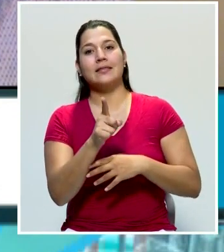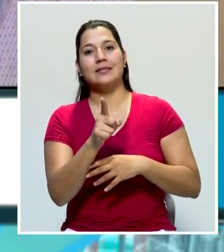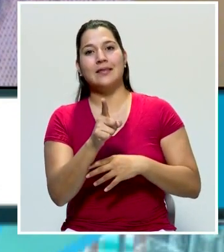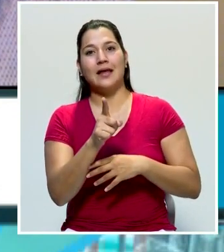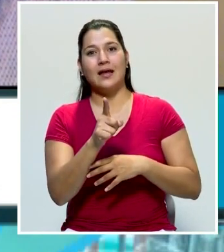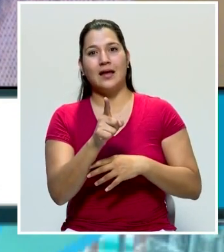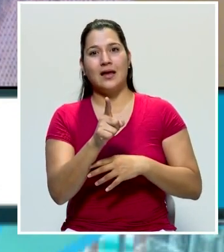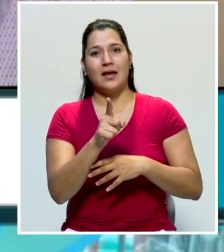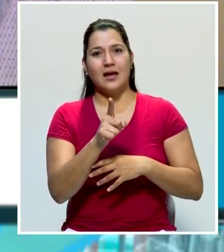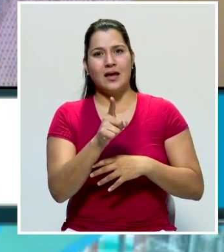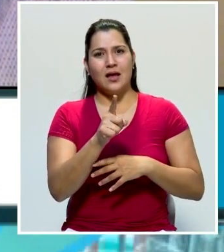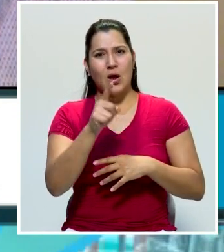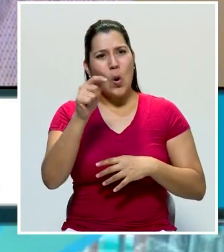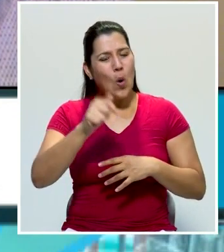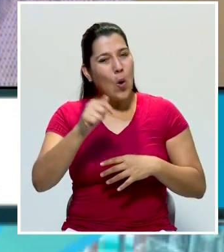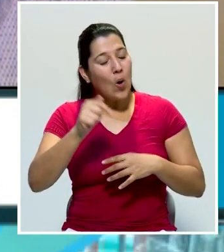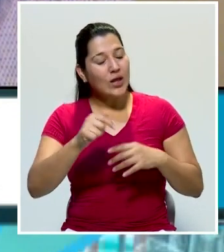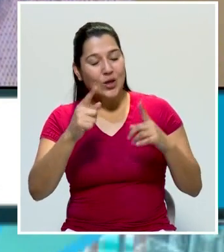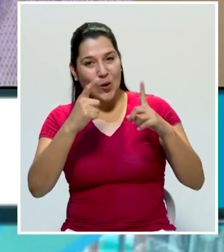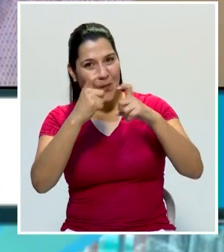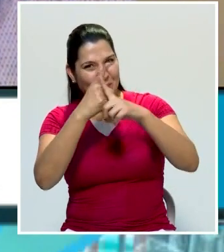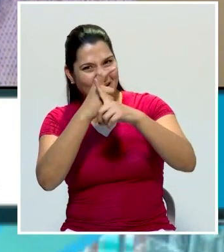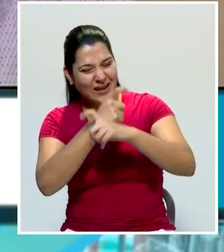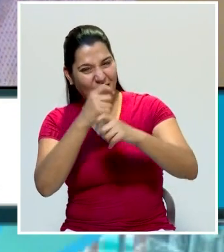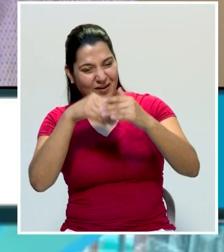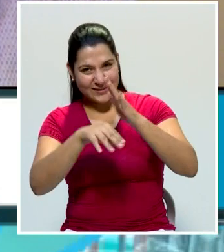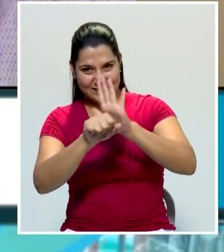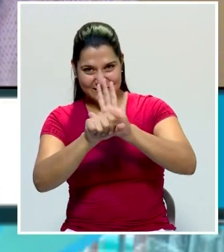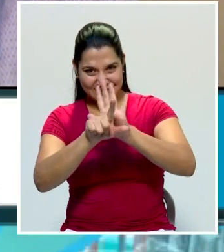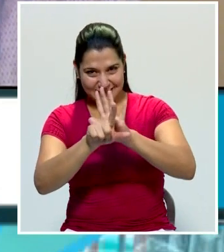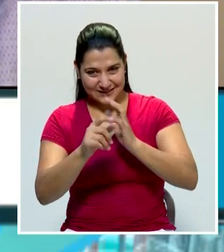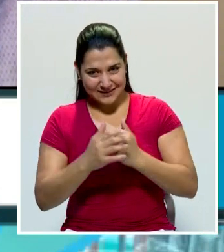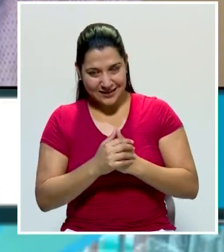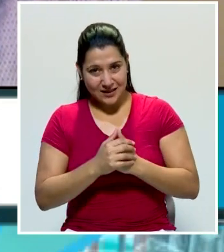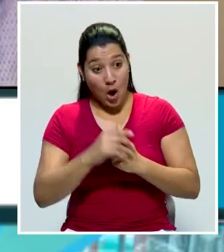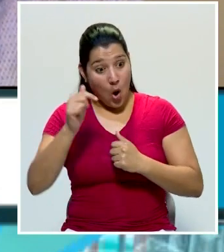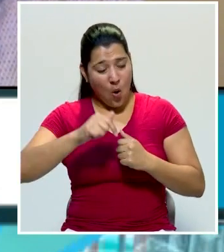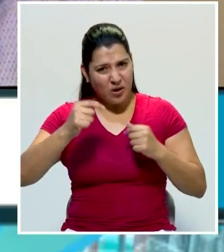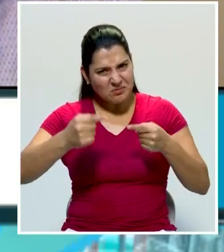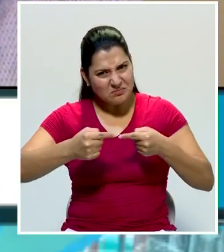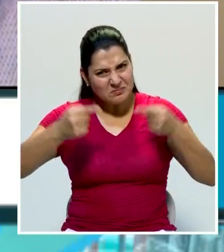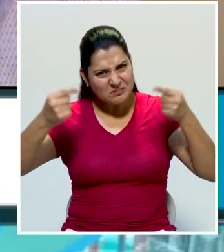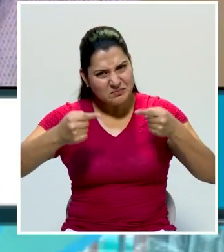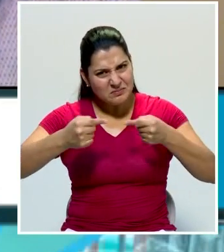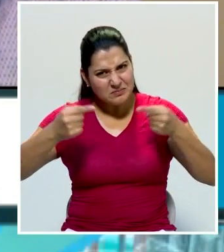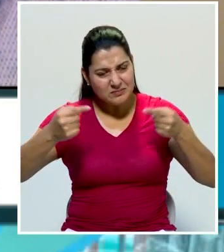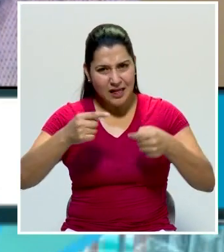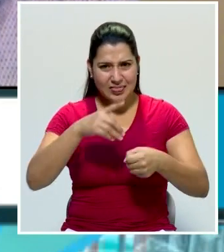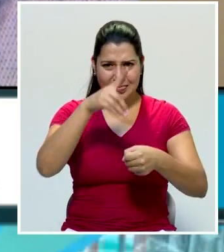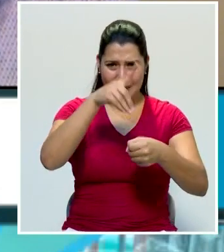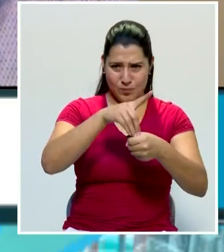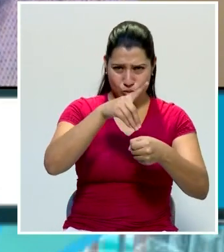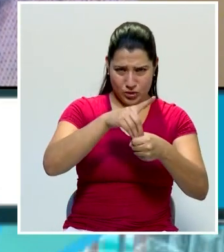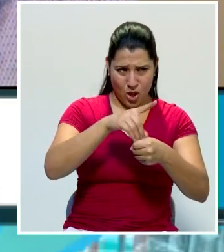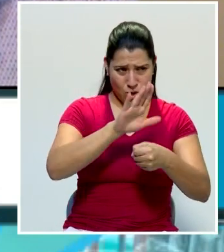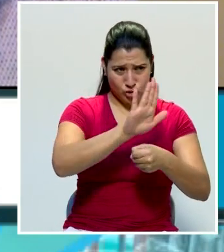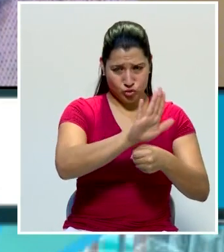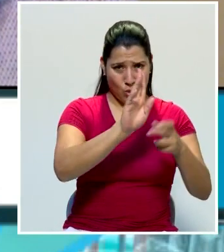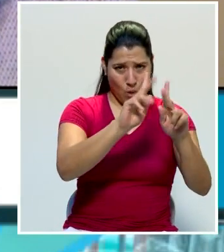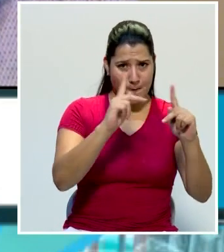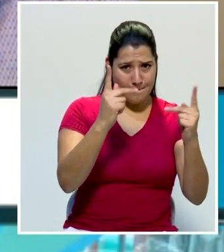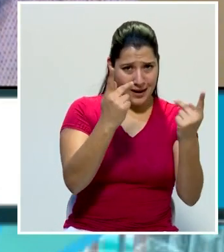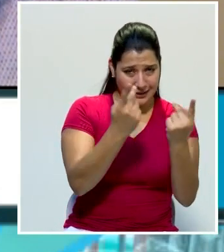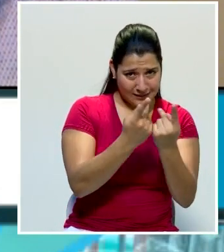Asamblea Legislativa. Una primera reacción, hubo un altercado muy fuerte entre un diputado de su fracción,